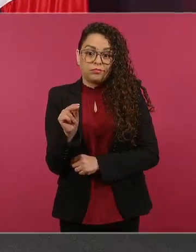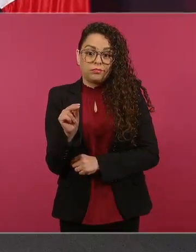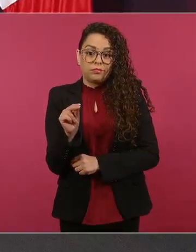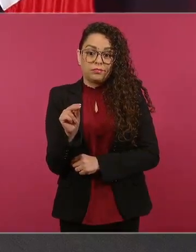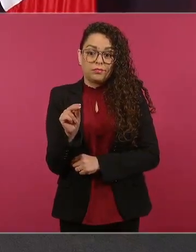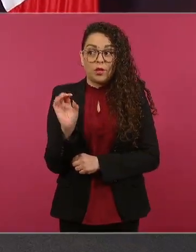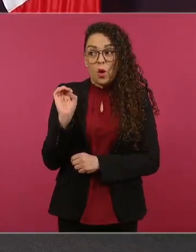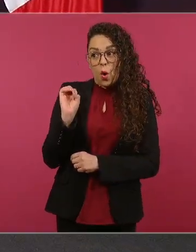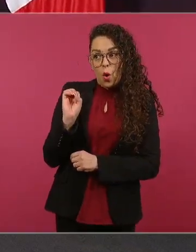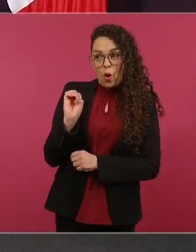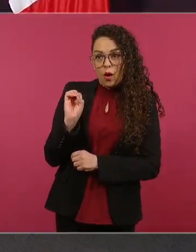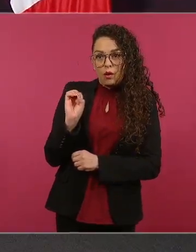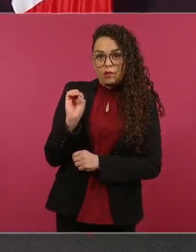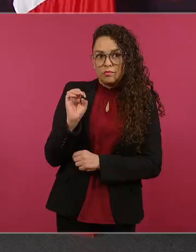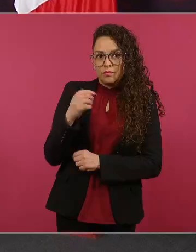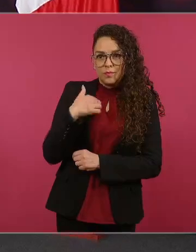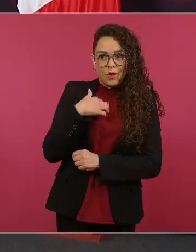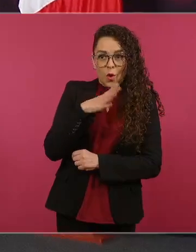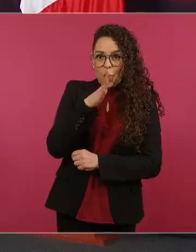no puedo